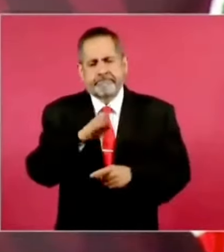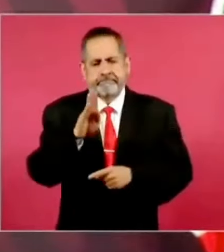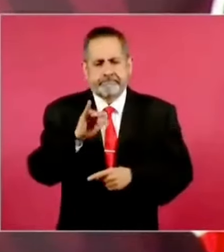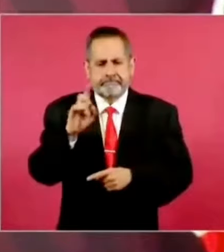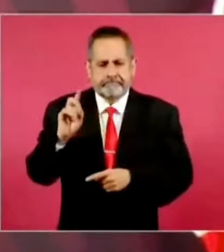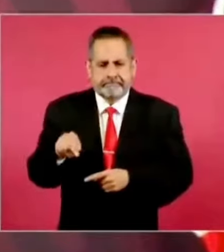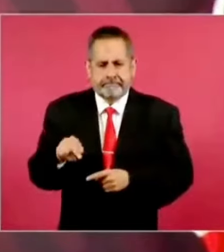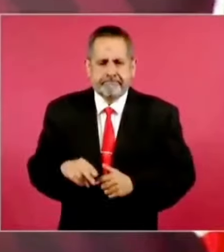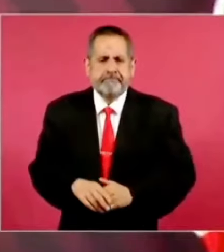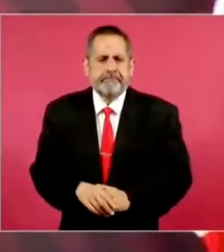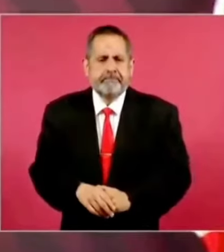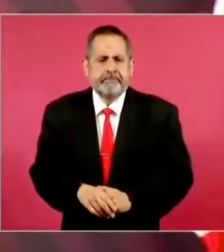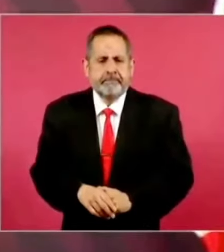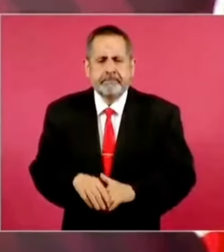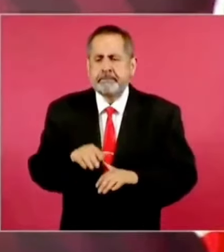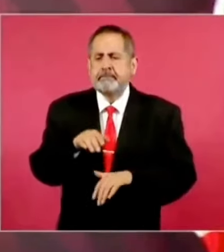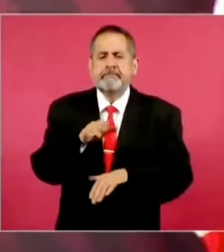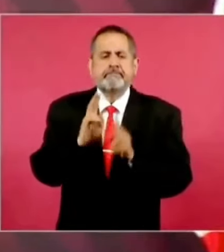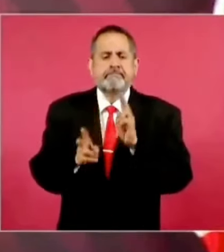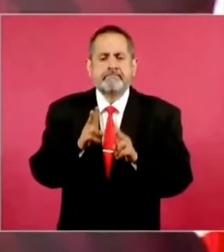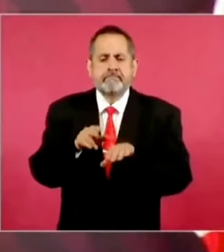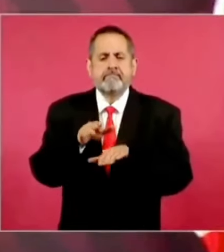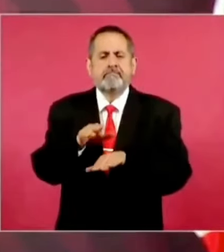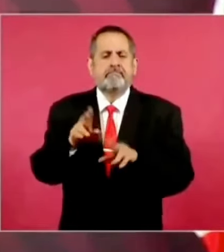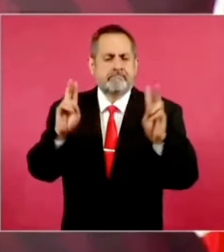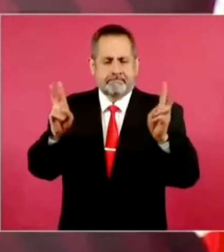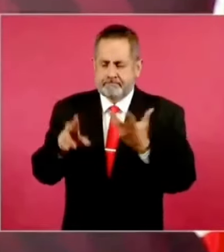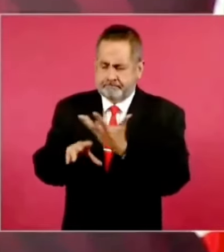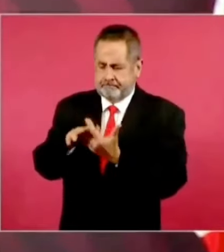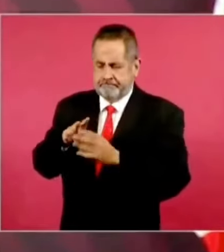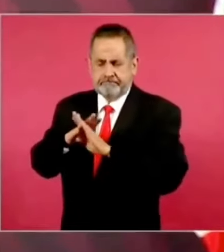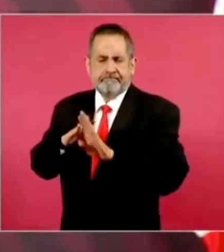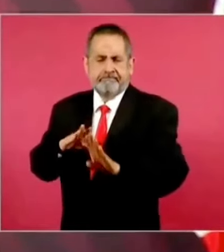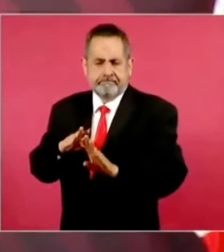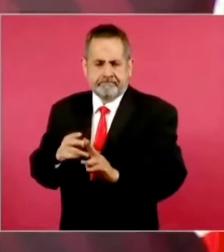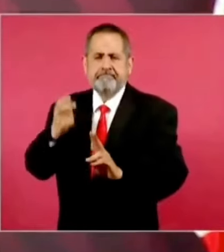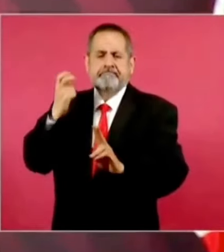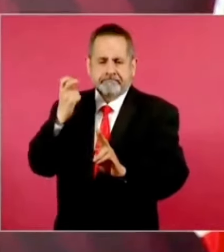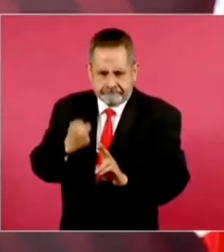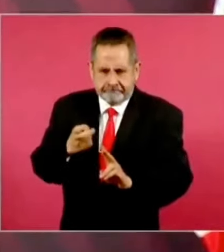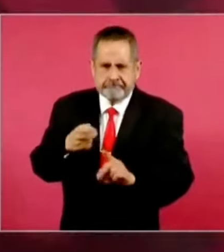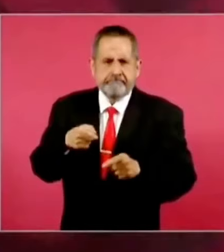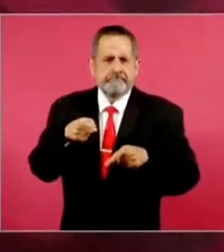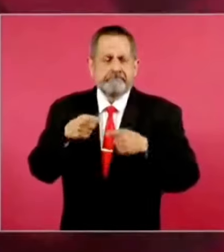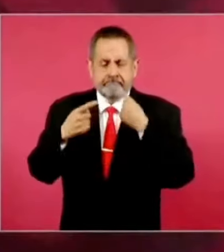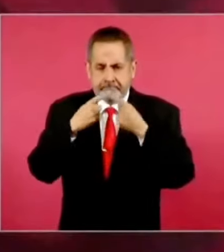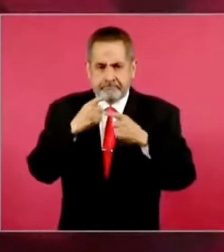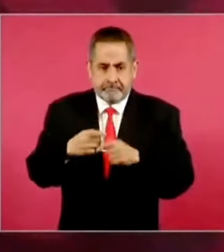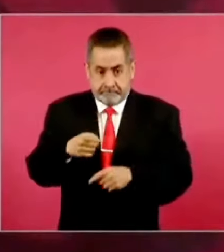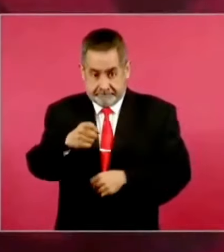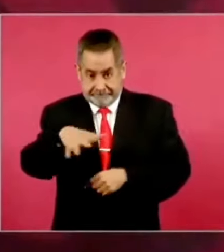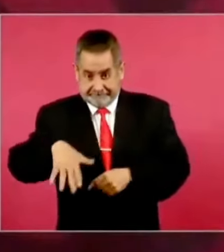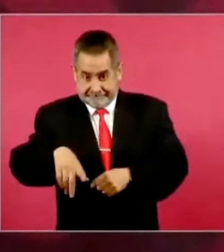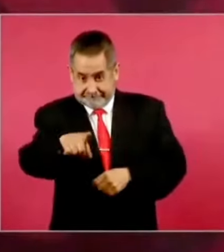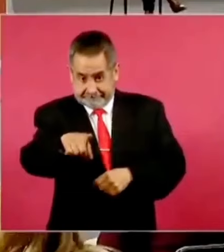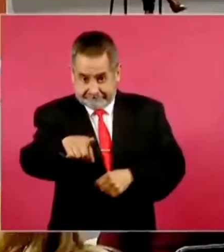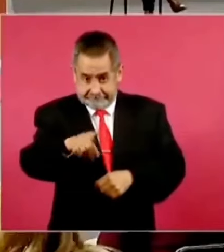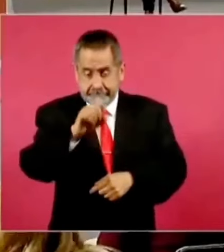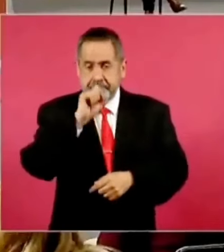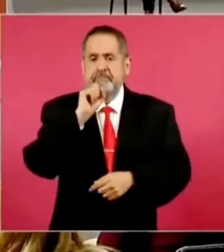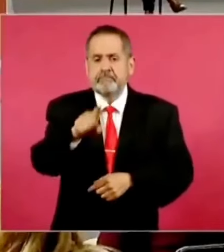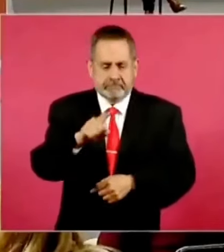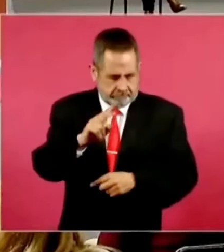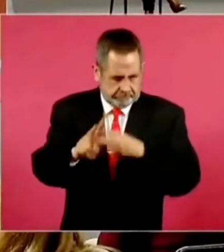biden hablamos del tema migratorio y ya que estamos en eso también les